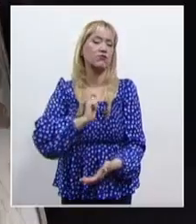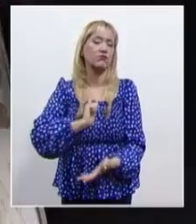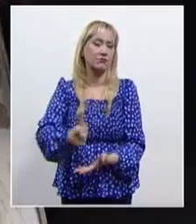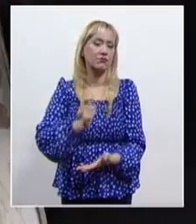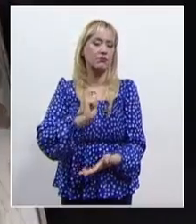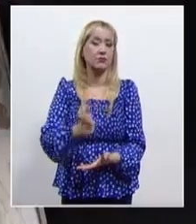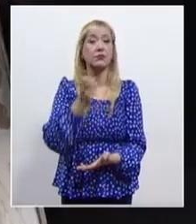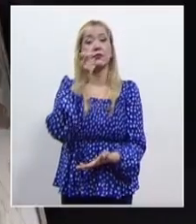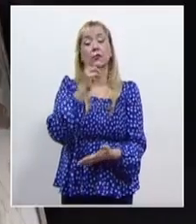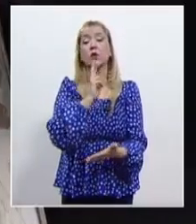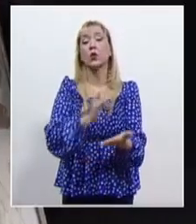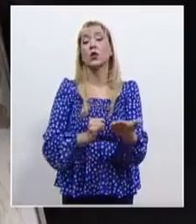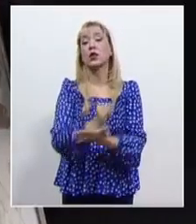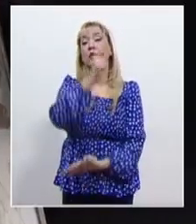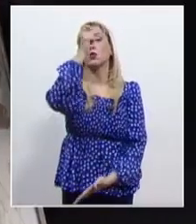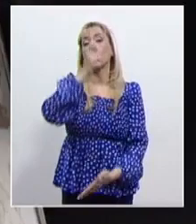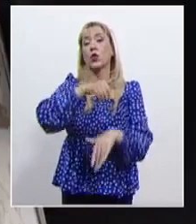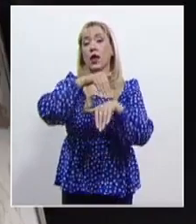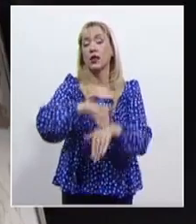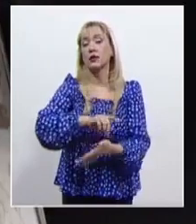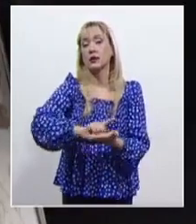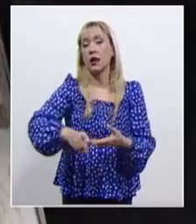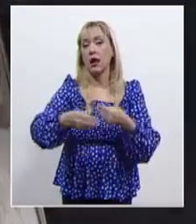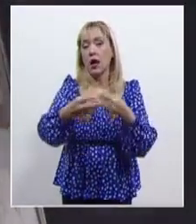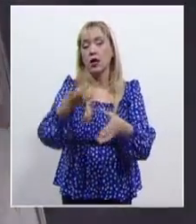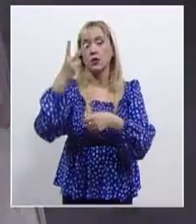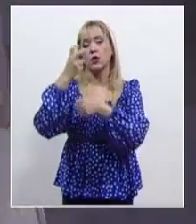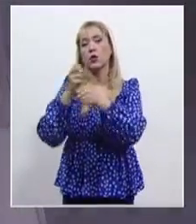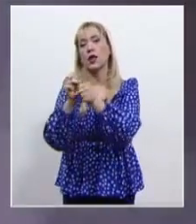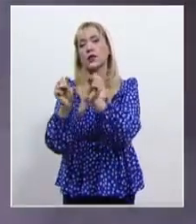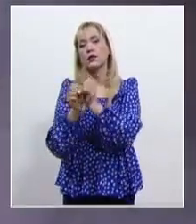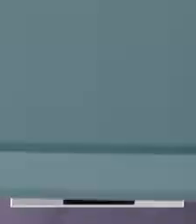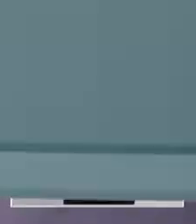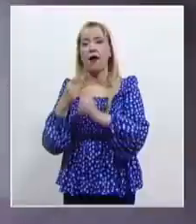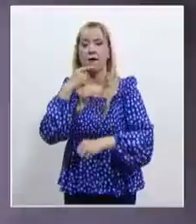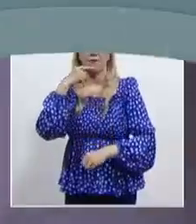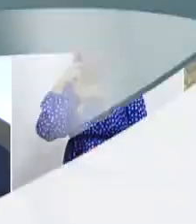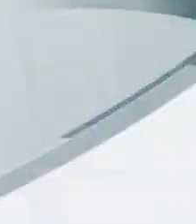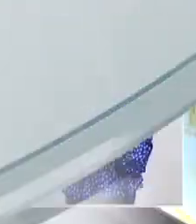desprende de una jurisprudencia de la segunda sala en la materia.